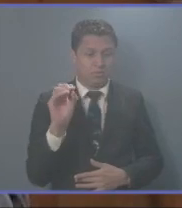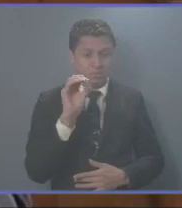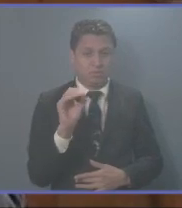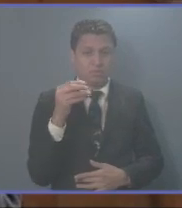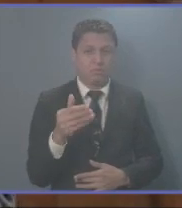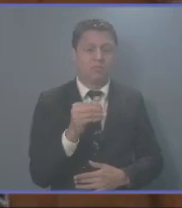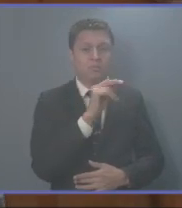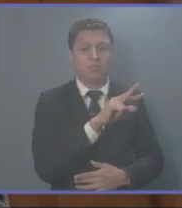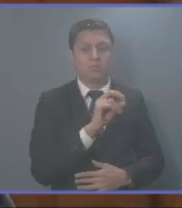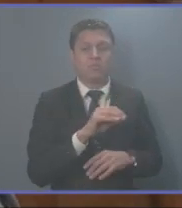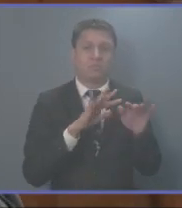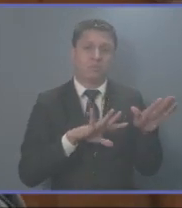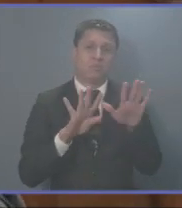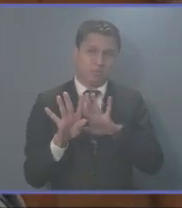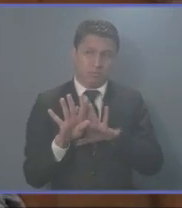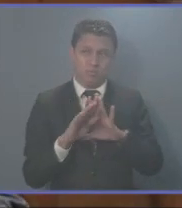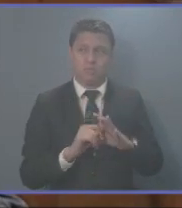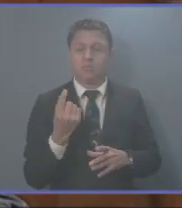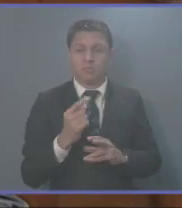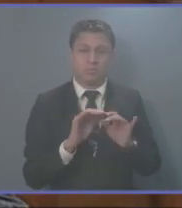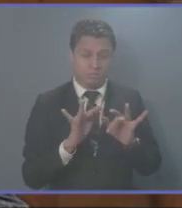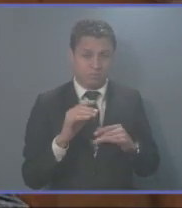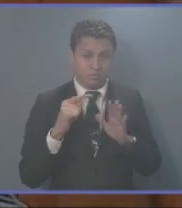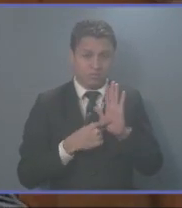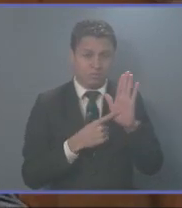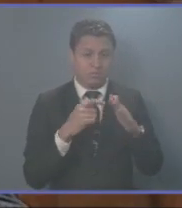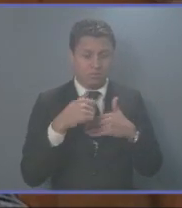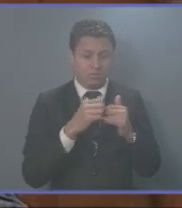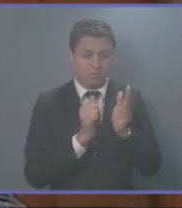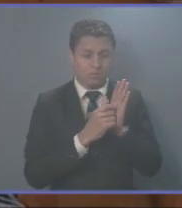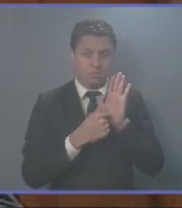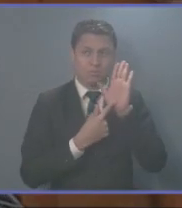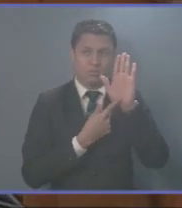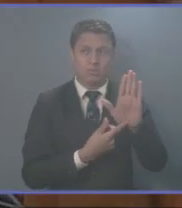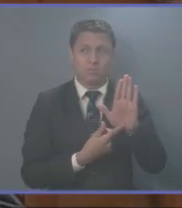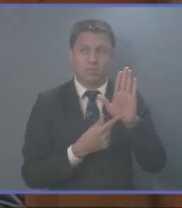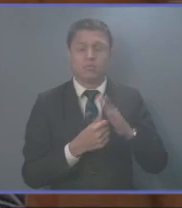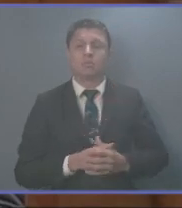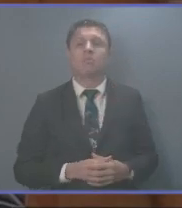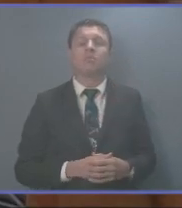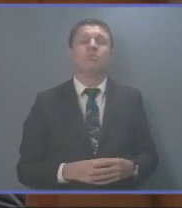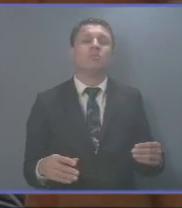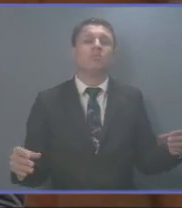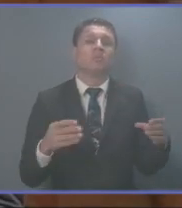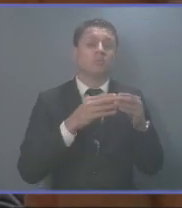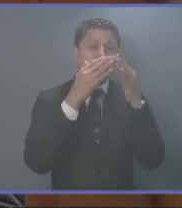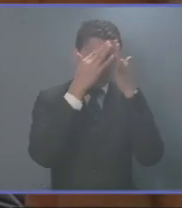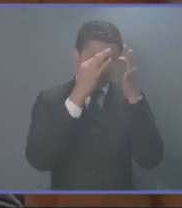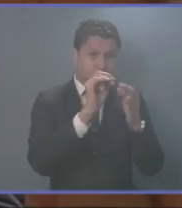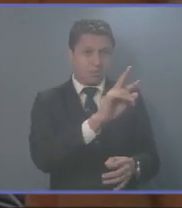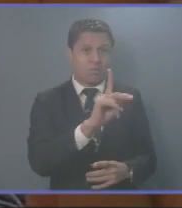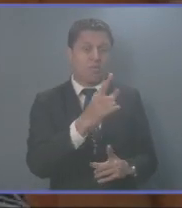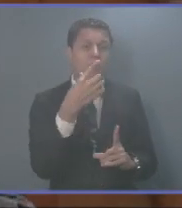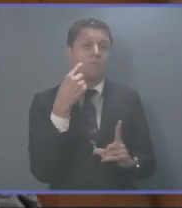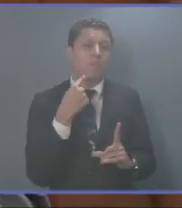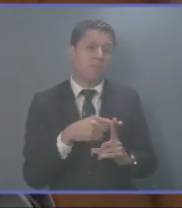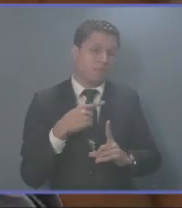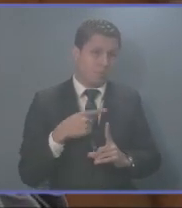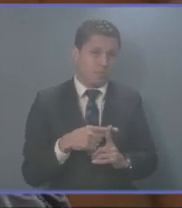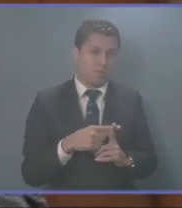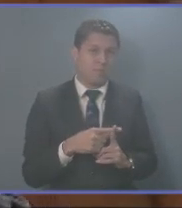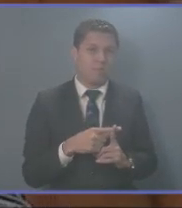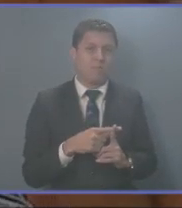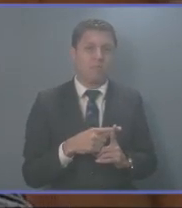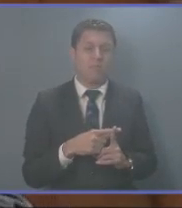de 2019. Señores secretarios de la Asamblea Legislativa, presente. Dictamen número 31, favorable